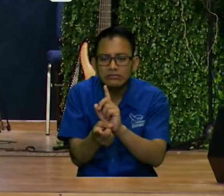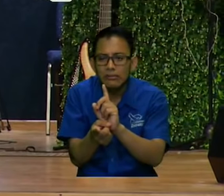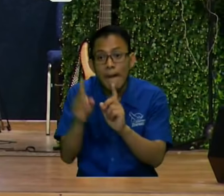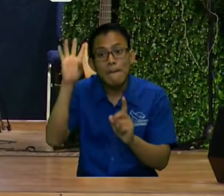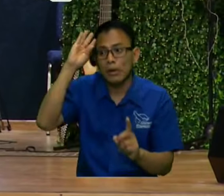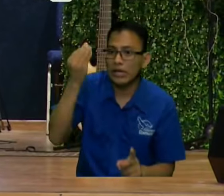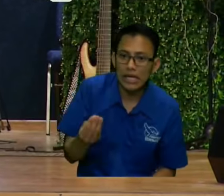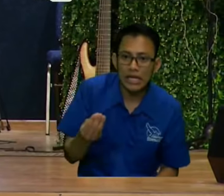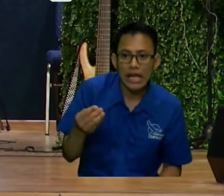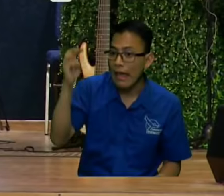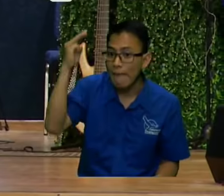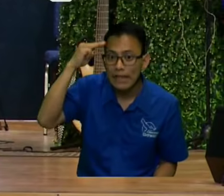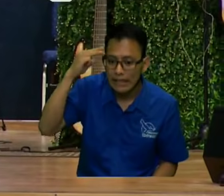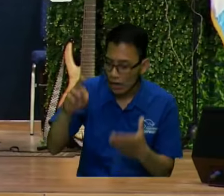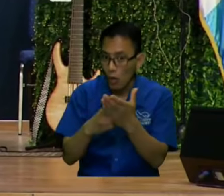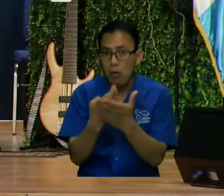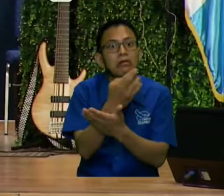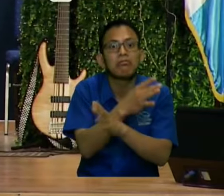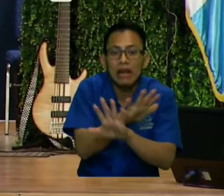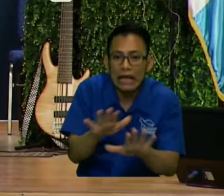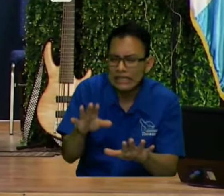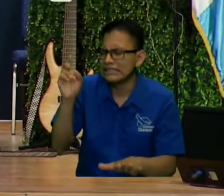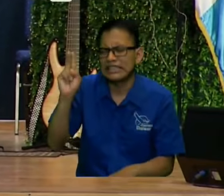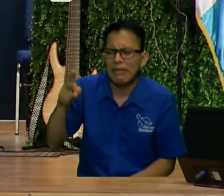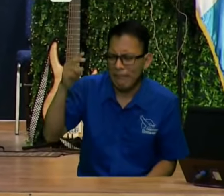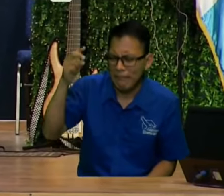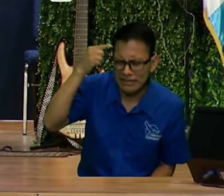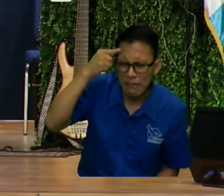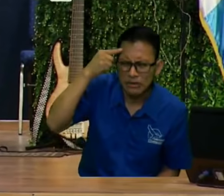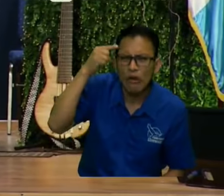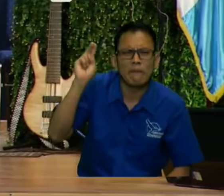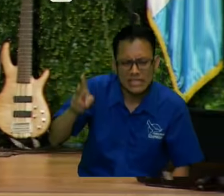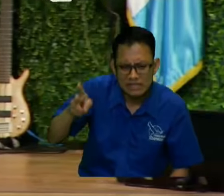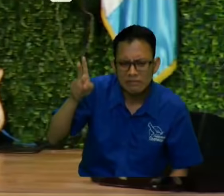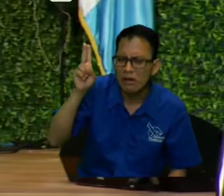nuestra mente. Y siempre estamos pensando en la misma charada.